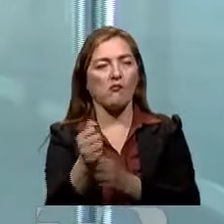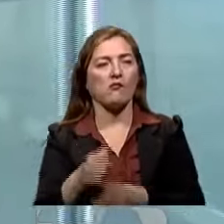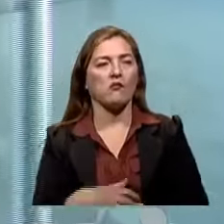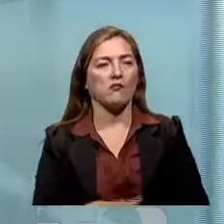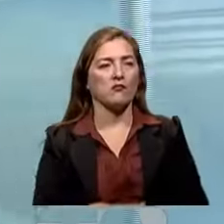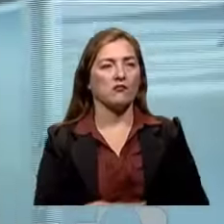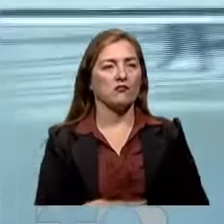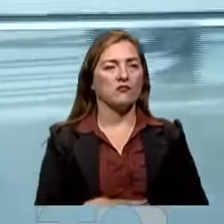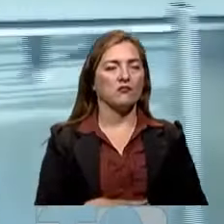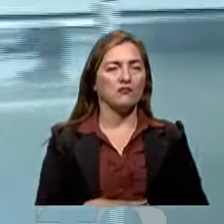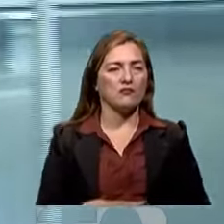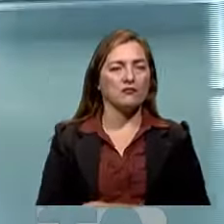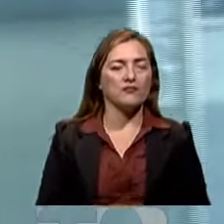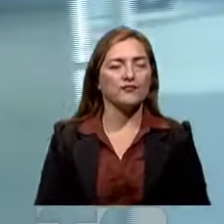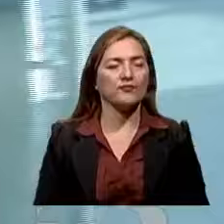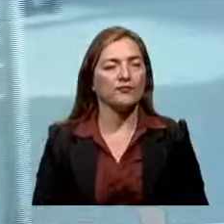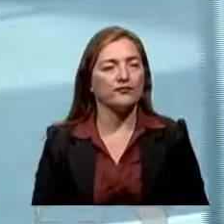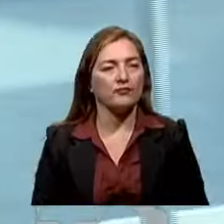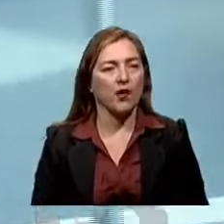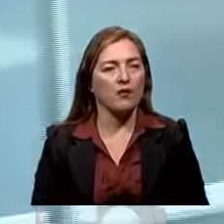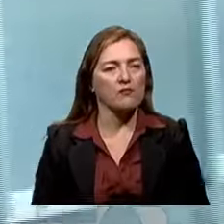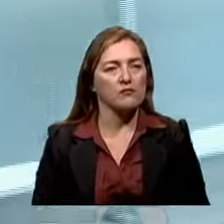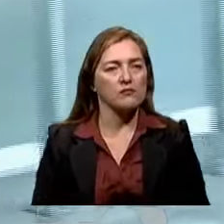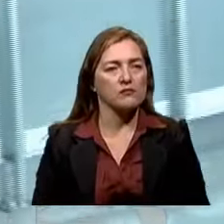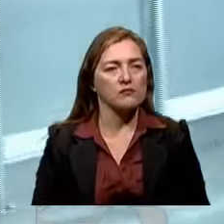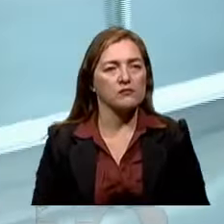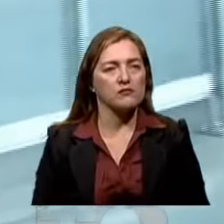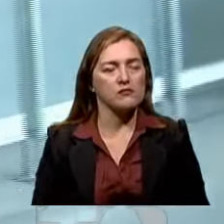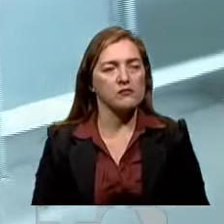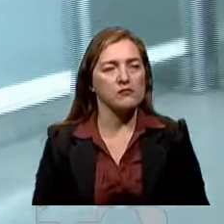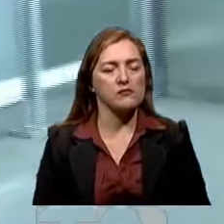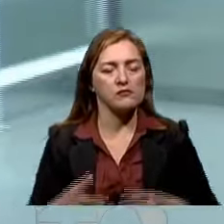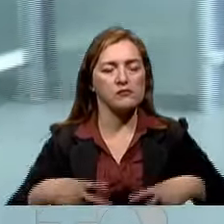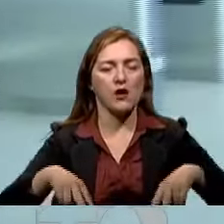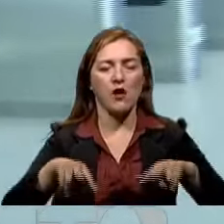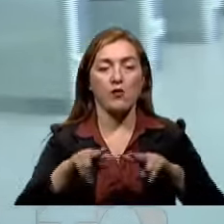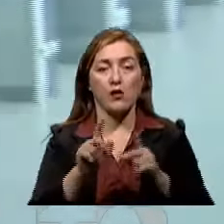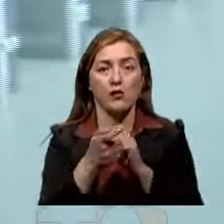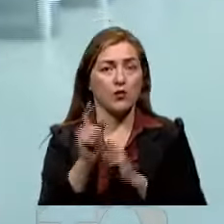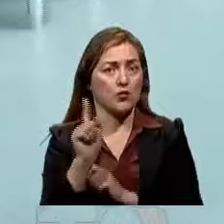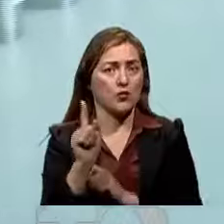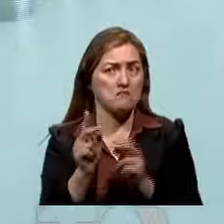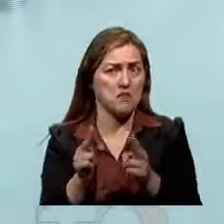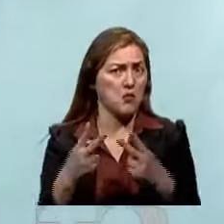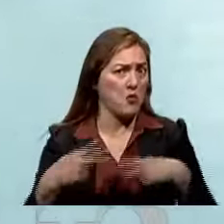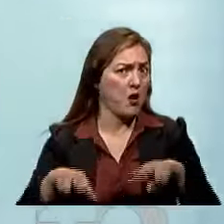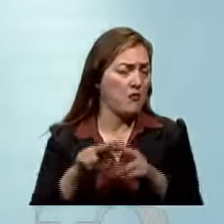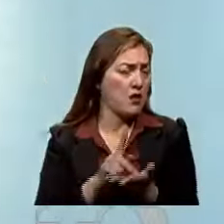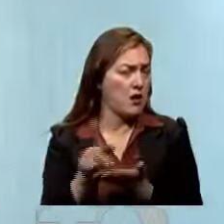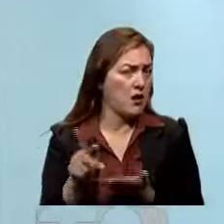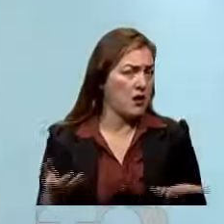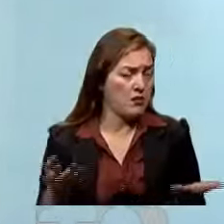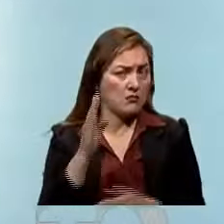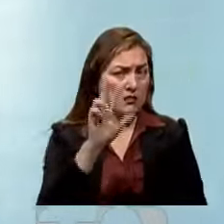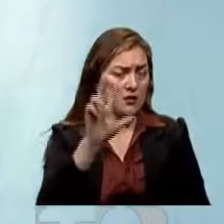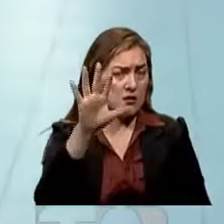buses. Ahora, cabe reiterar que el costo de la tarifa no ha cambiado, ¿no? Las personas deben cancelar los